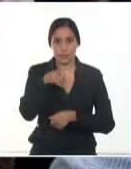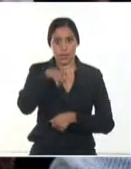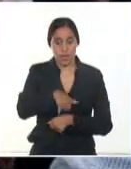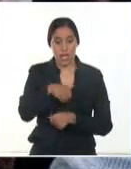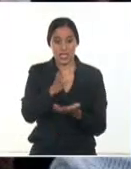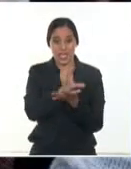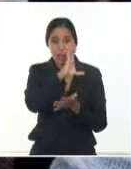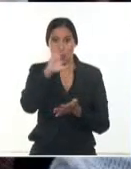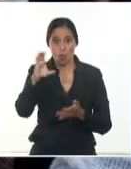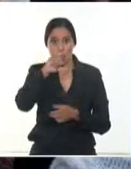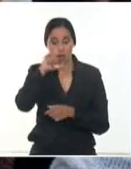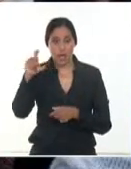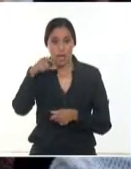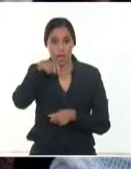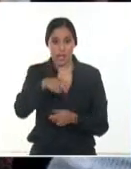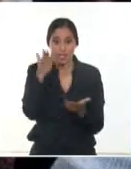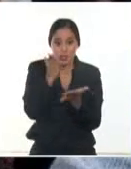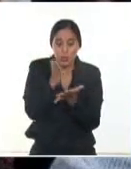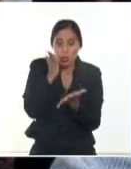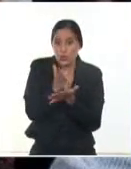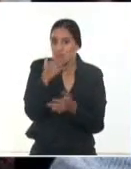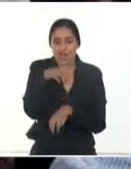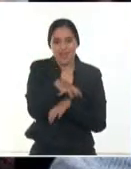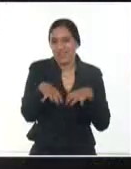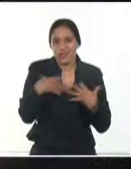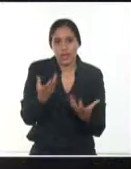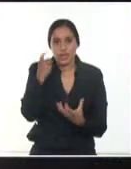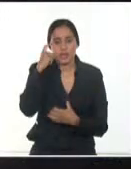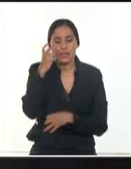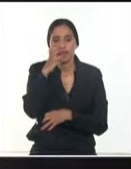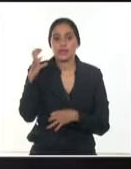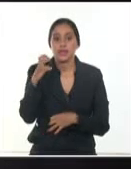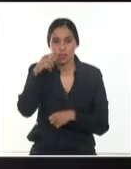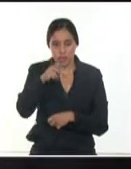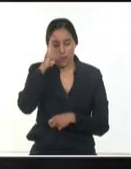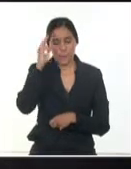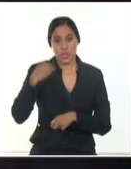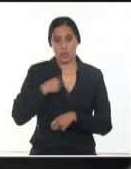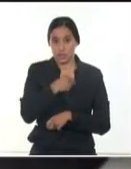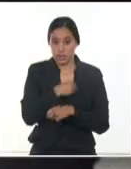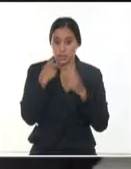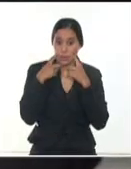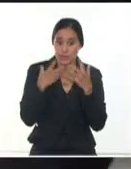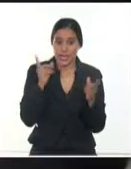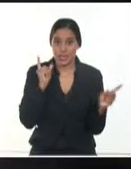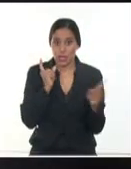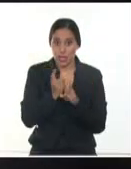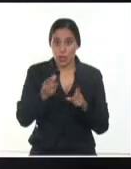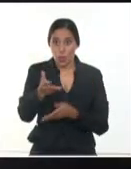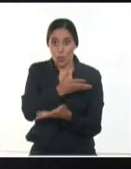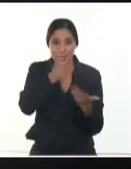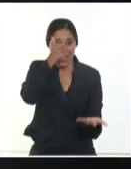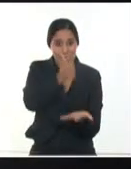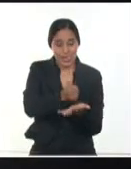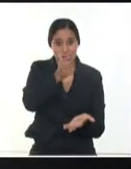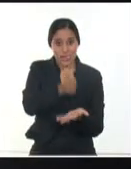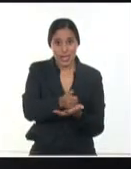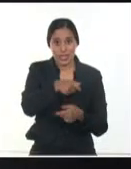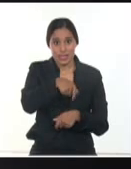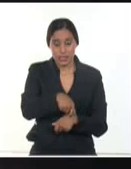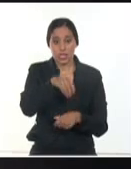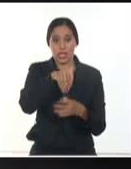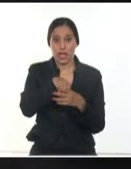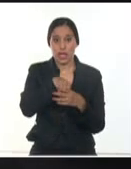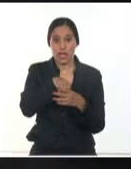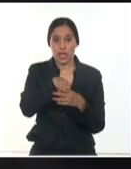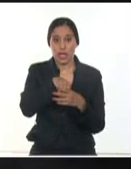becas para estudiar la carrera de medicina. Durante un encuentro celebrado en la sede diplomática de la isla en esta